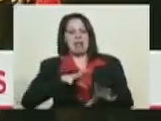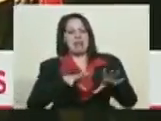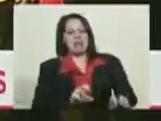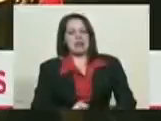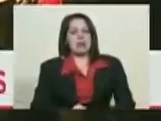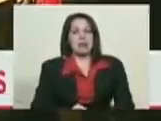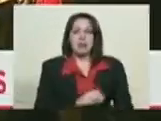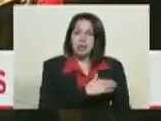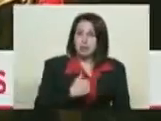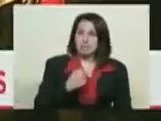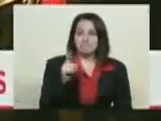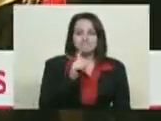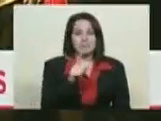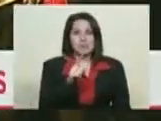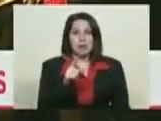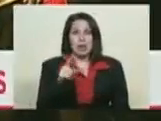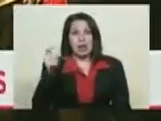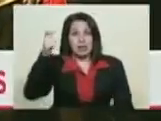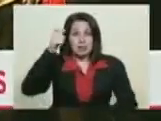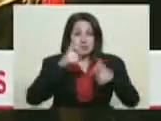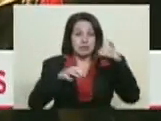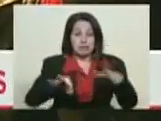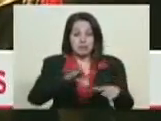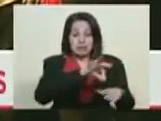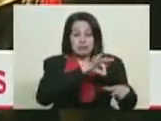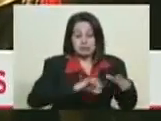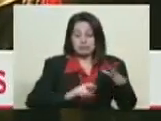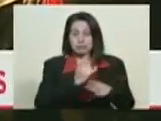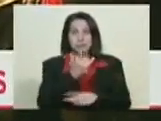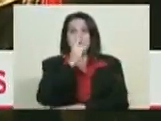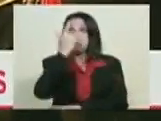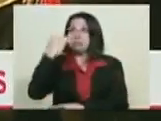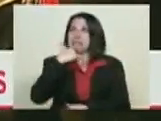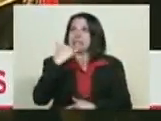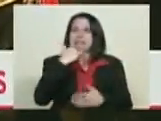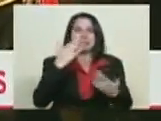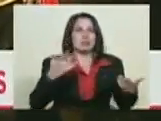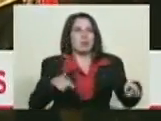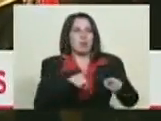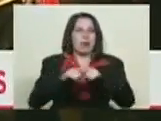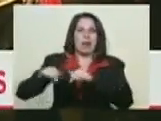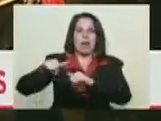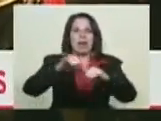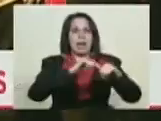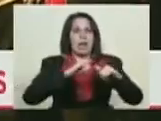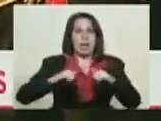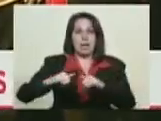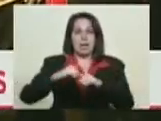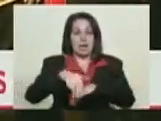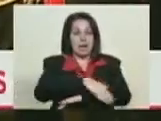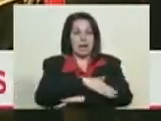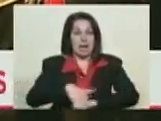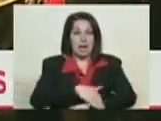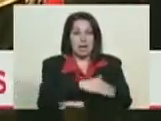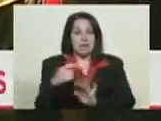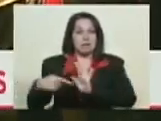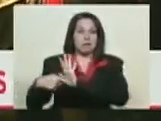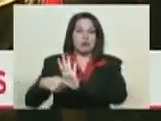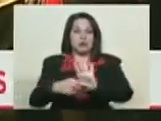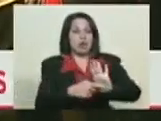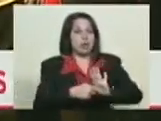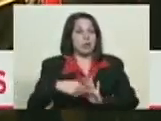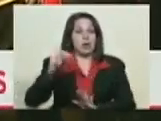fértil. Y este pueblo que está en la calle, presidente, en esta batalla de hoy, dándole una lección al mundo, es el pueblo